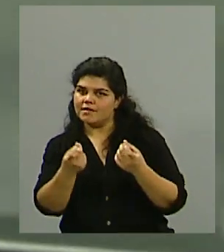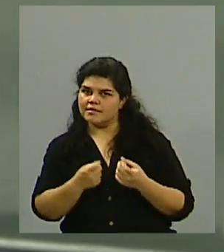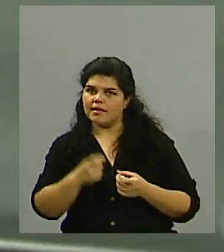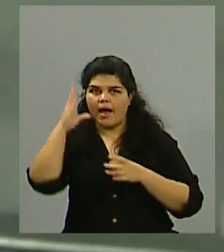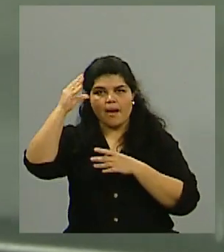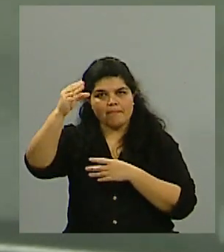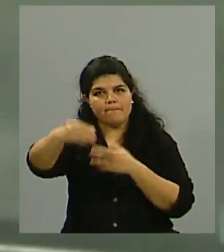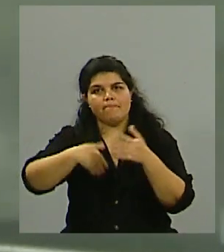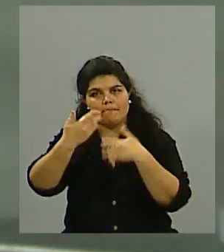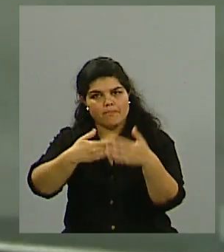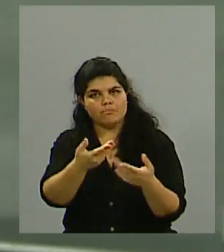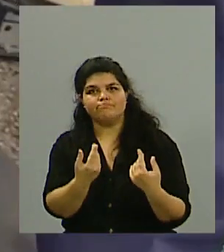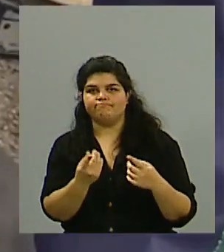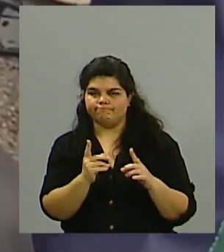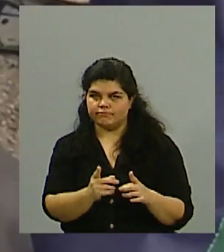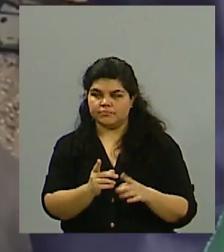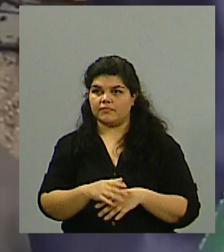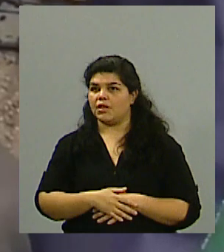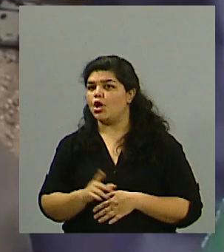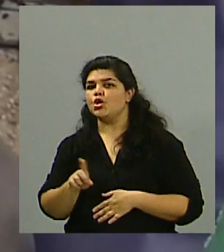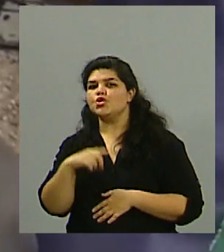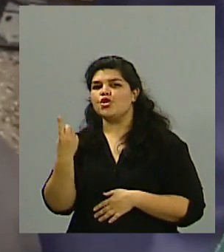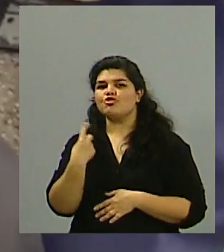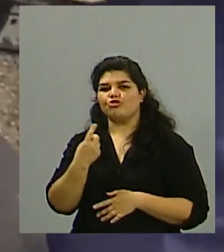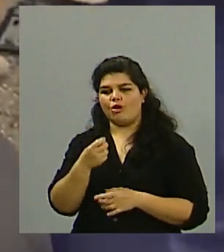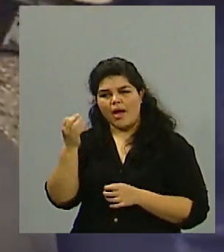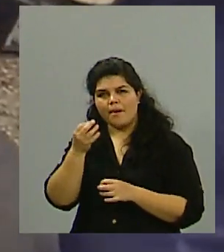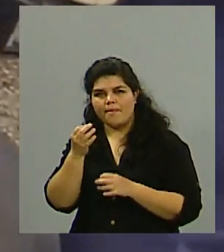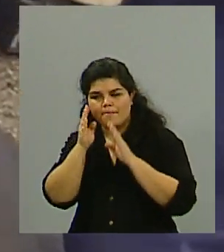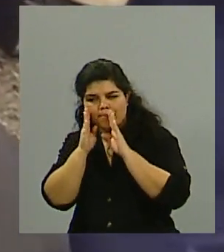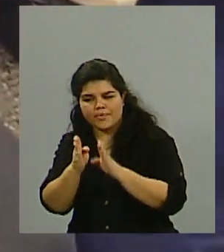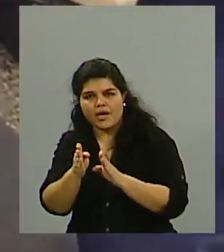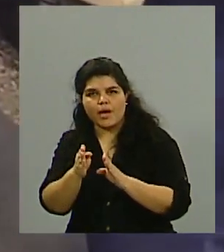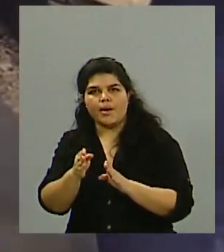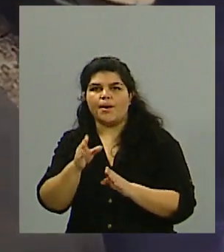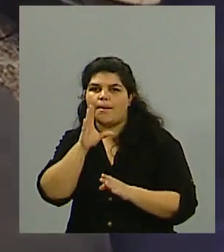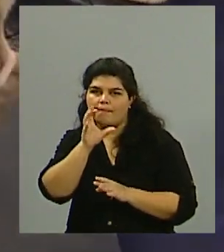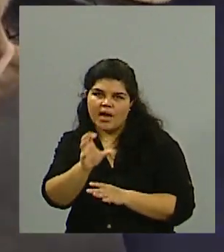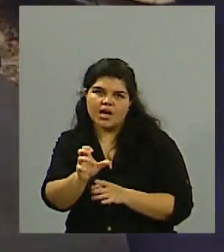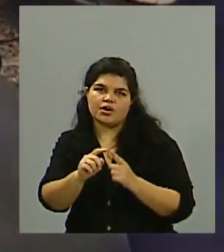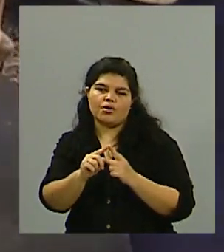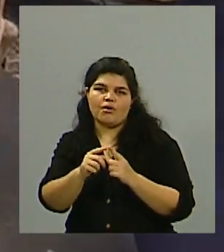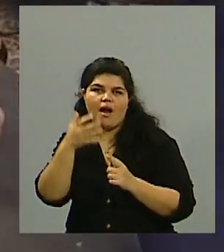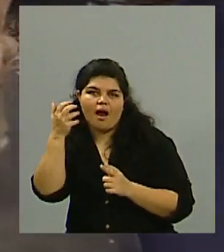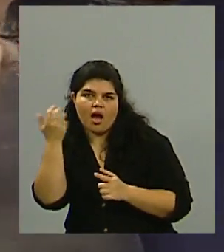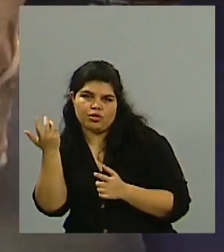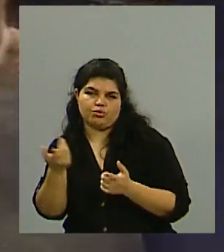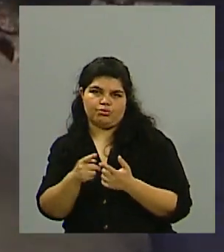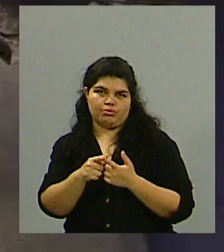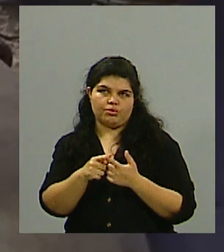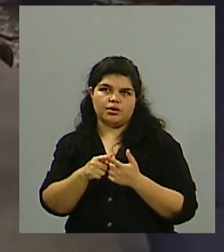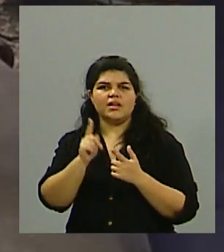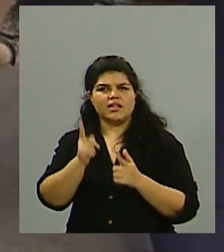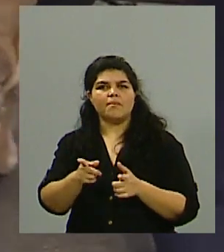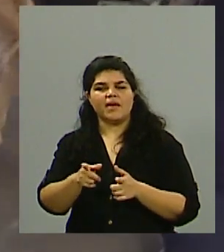trabajamos en perros y gatos, que le decimos pequeños animales. Claro. También hemos trabajado en animales autóctonos porque